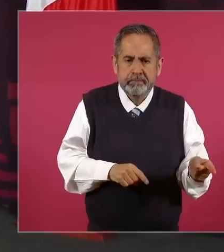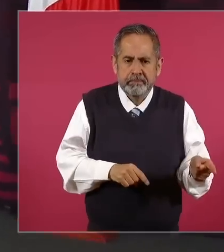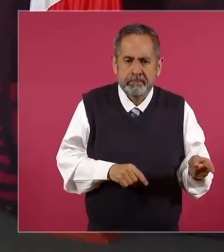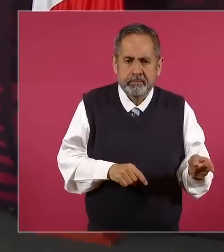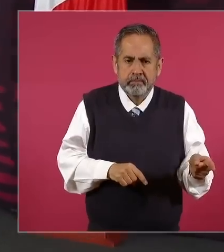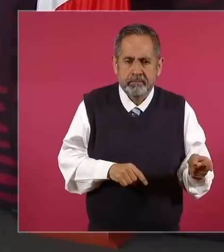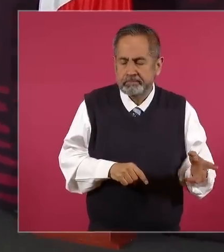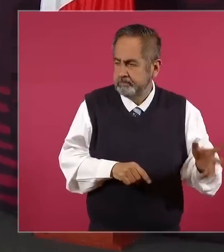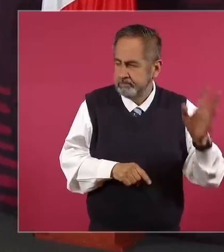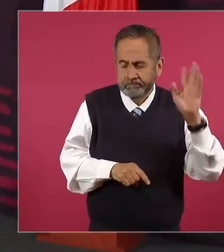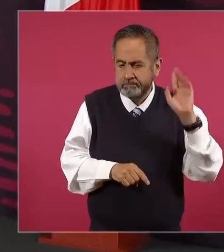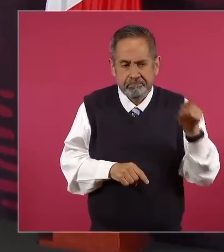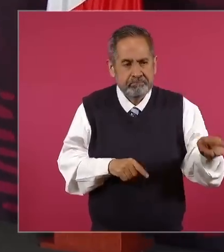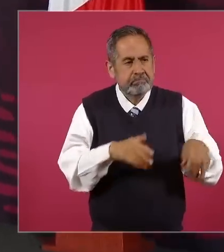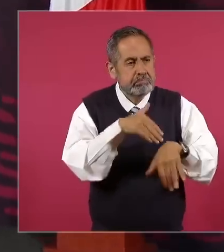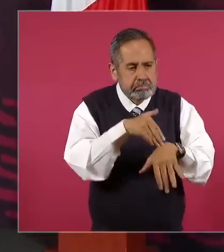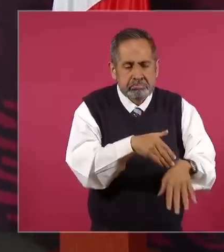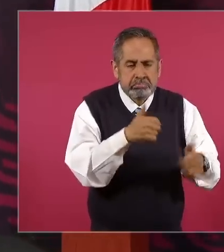prestó